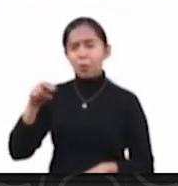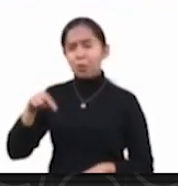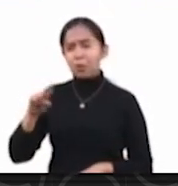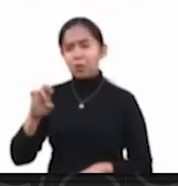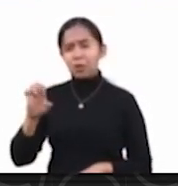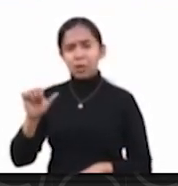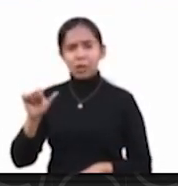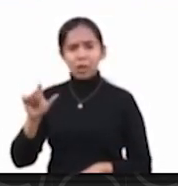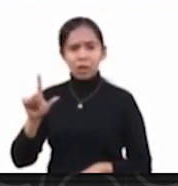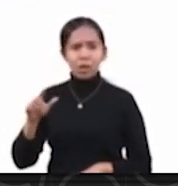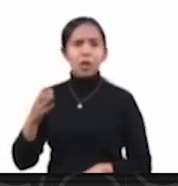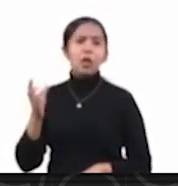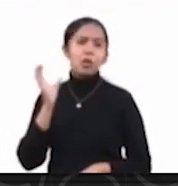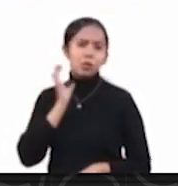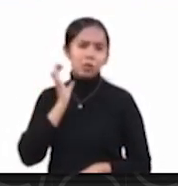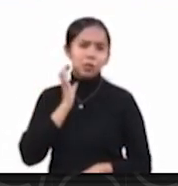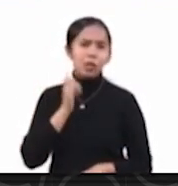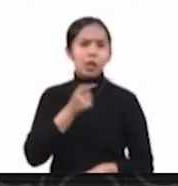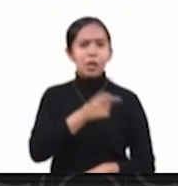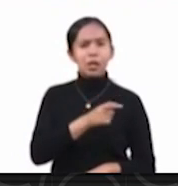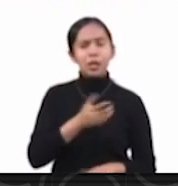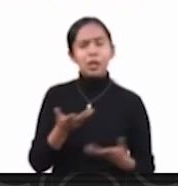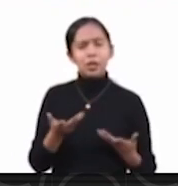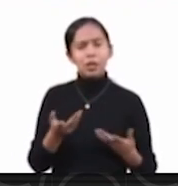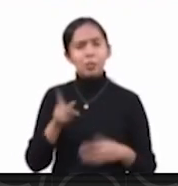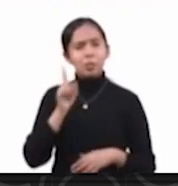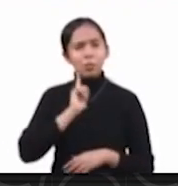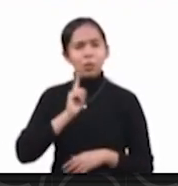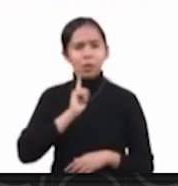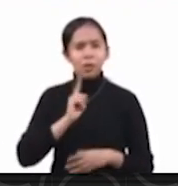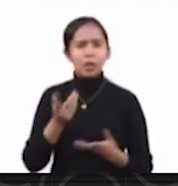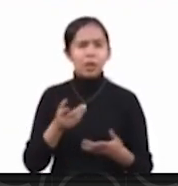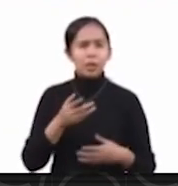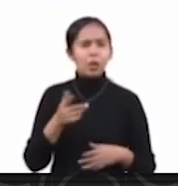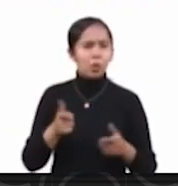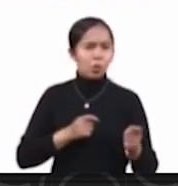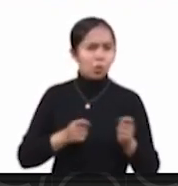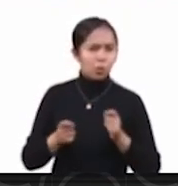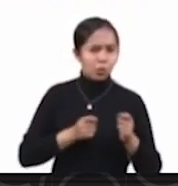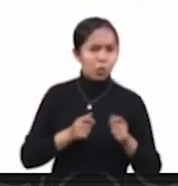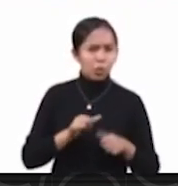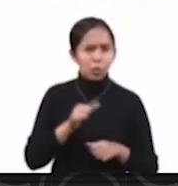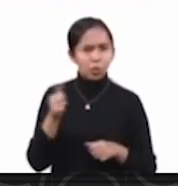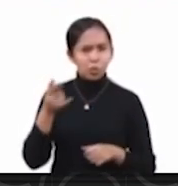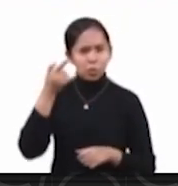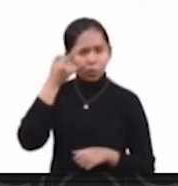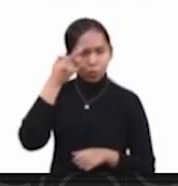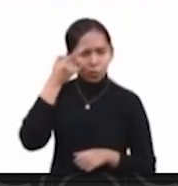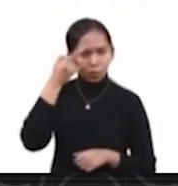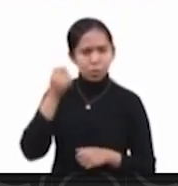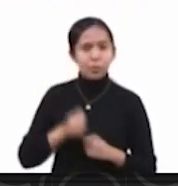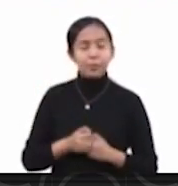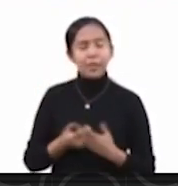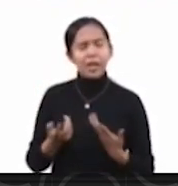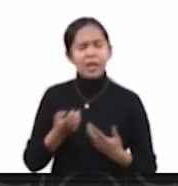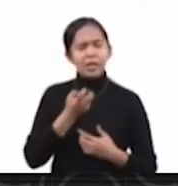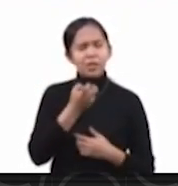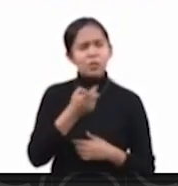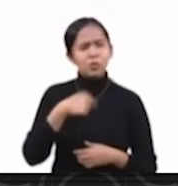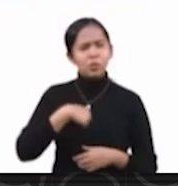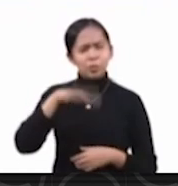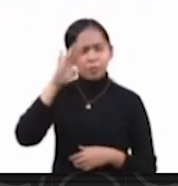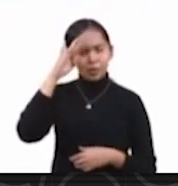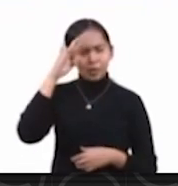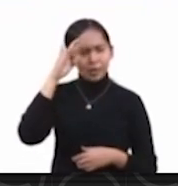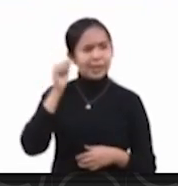de gobernadora de Campeche, y los otros compañeros y compañeras. Y yo creo que hay que siempre,